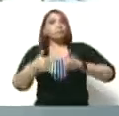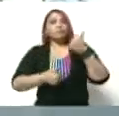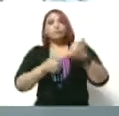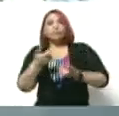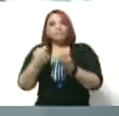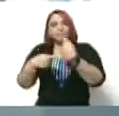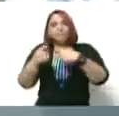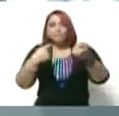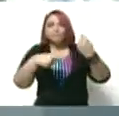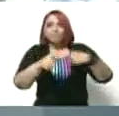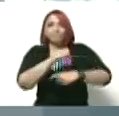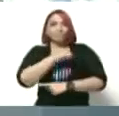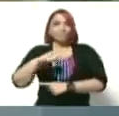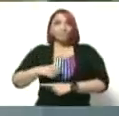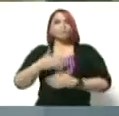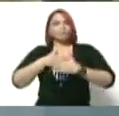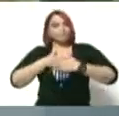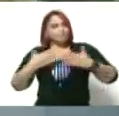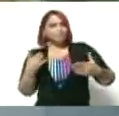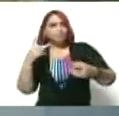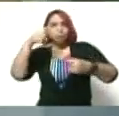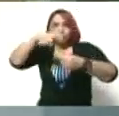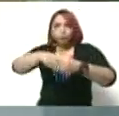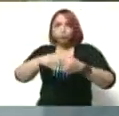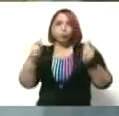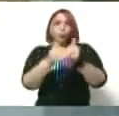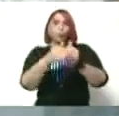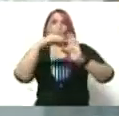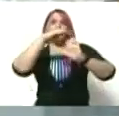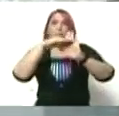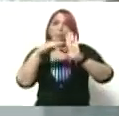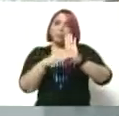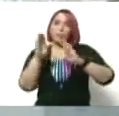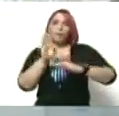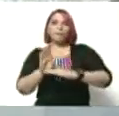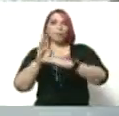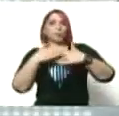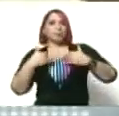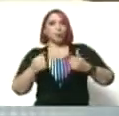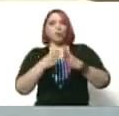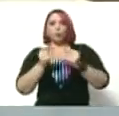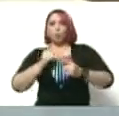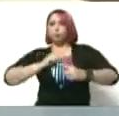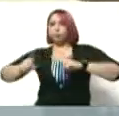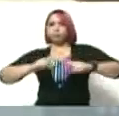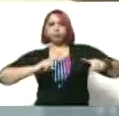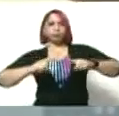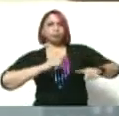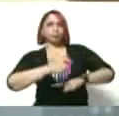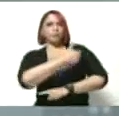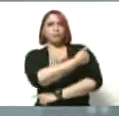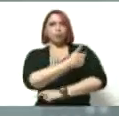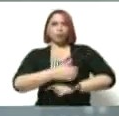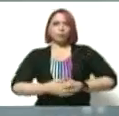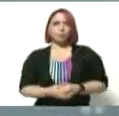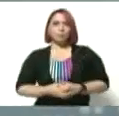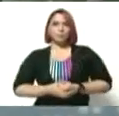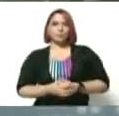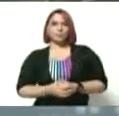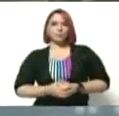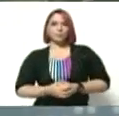sector privado están dispuestos a incorporarse con todas las medidas de seguridad y con toda la logística para la vacunación y luego